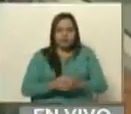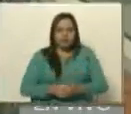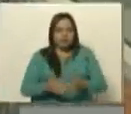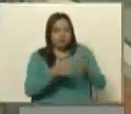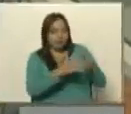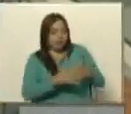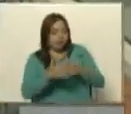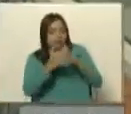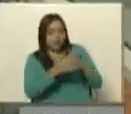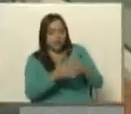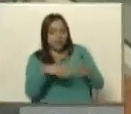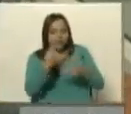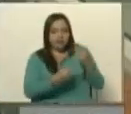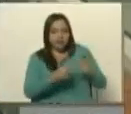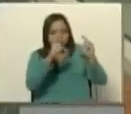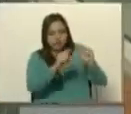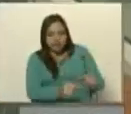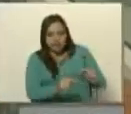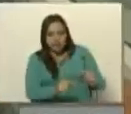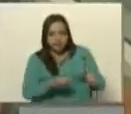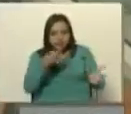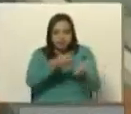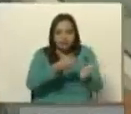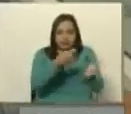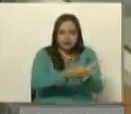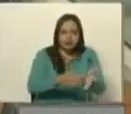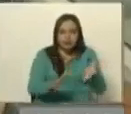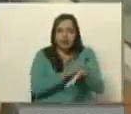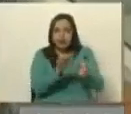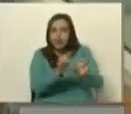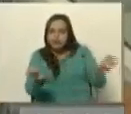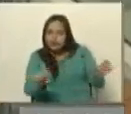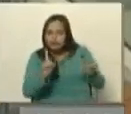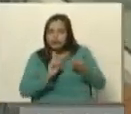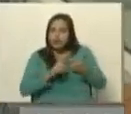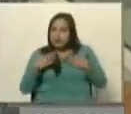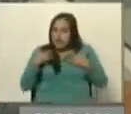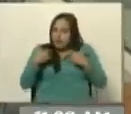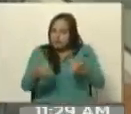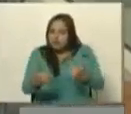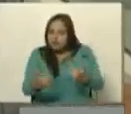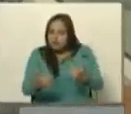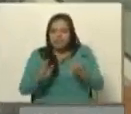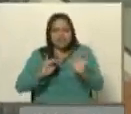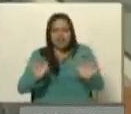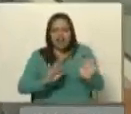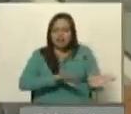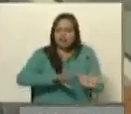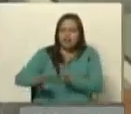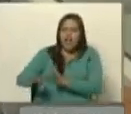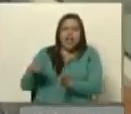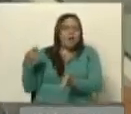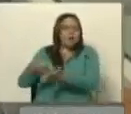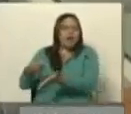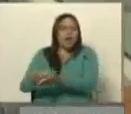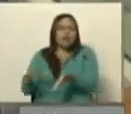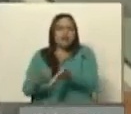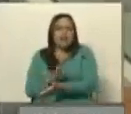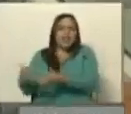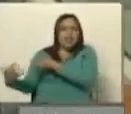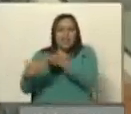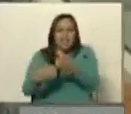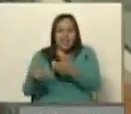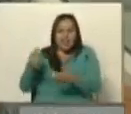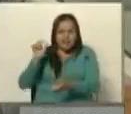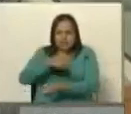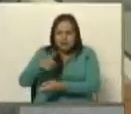mucho más barato invertir en la educación, en la salud, y dejar de invertir en la guerra y en las cárceles.